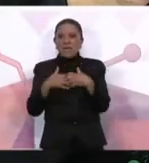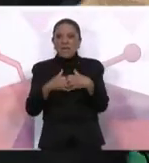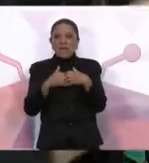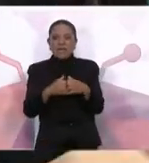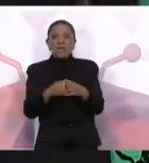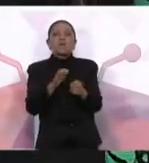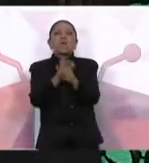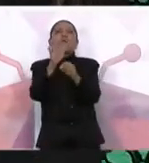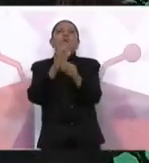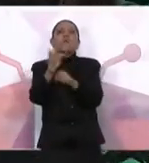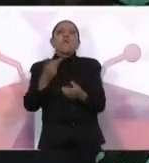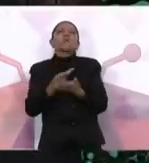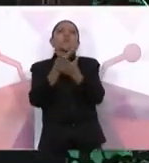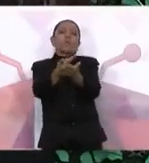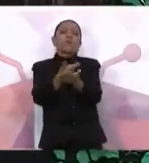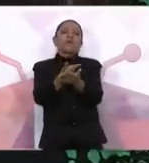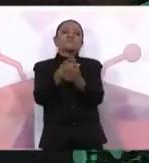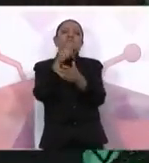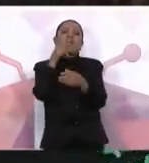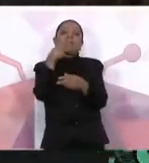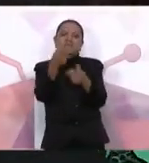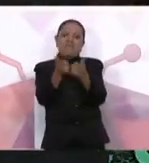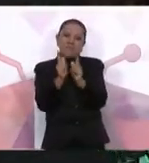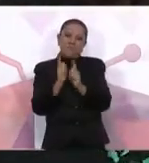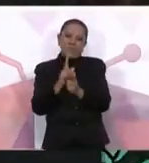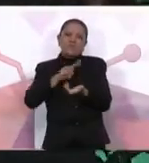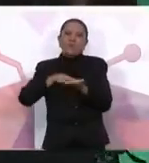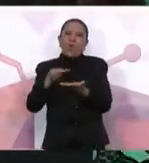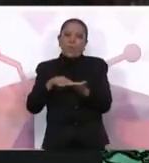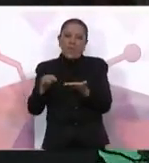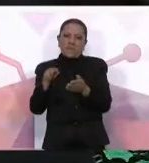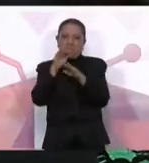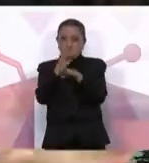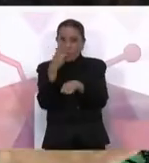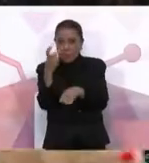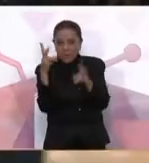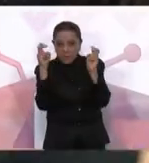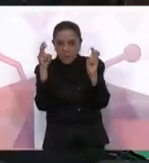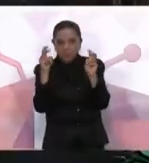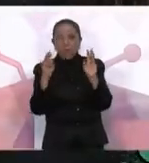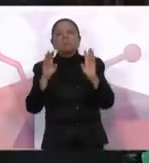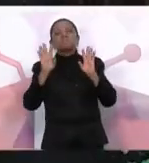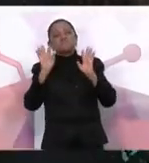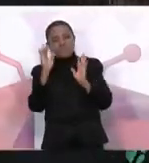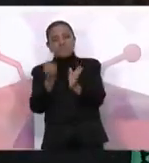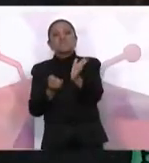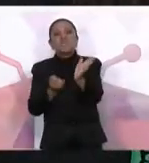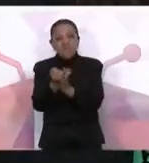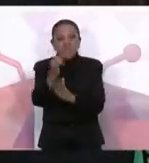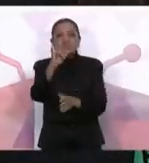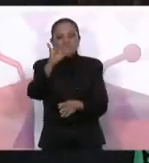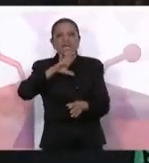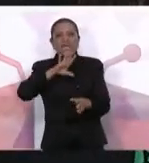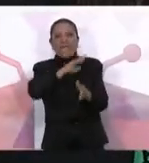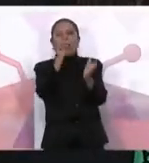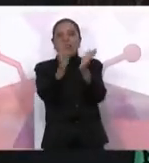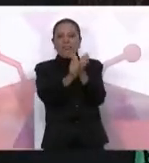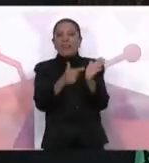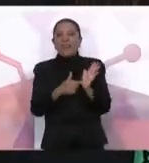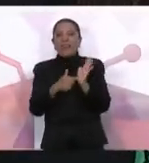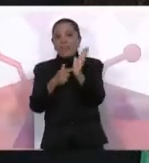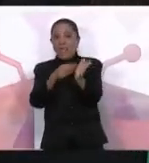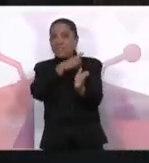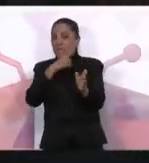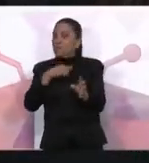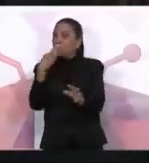respecto bien definitivamente no obstante que existe una ley que debería de estarse aplicando para